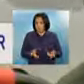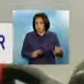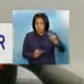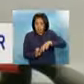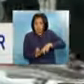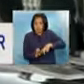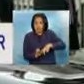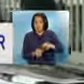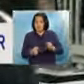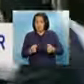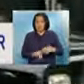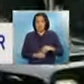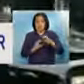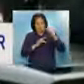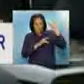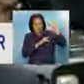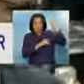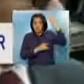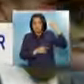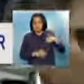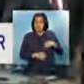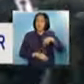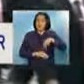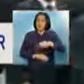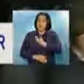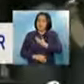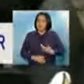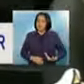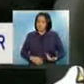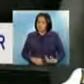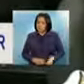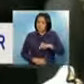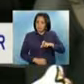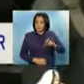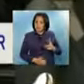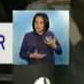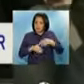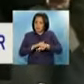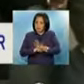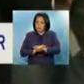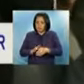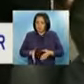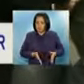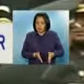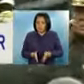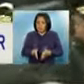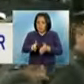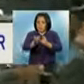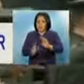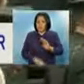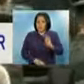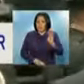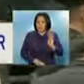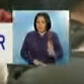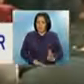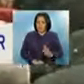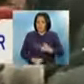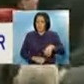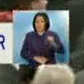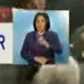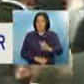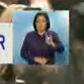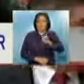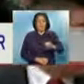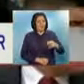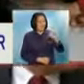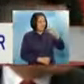jeep descapotado, el presidente de la República, Pedro Pablo Kuczynski, ingresó a la Avenida Brasil y en todo momento utilizó su gracia